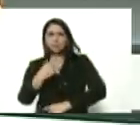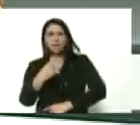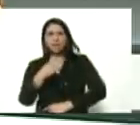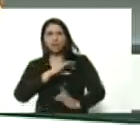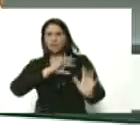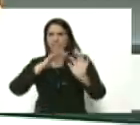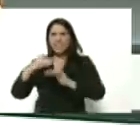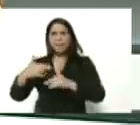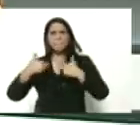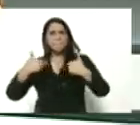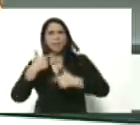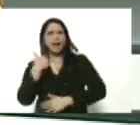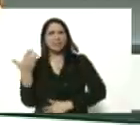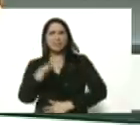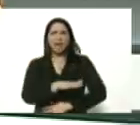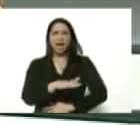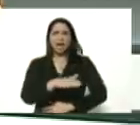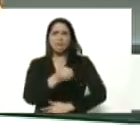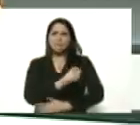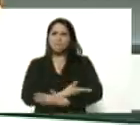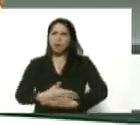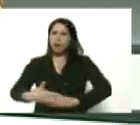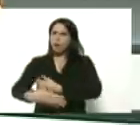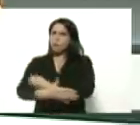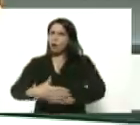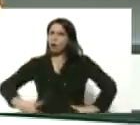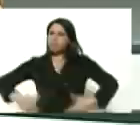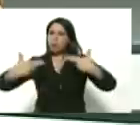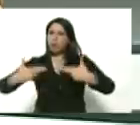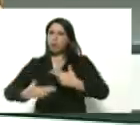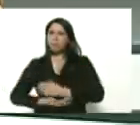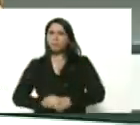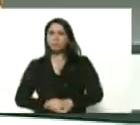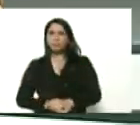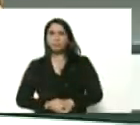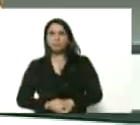venían a matar a sangre y fuego.